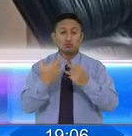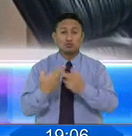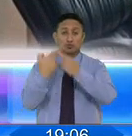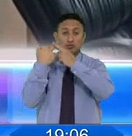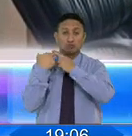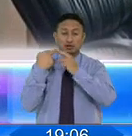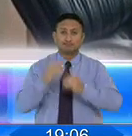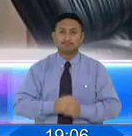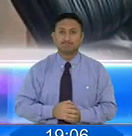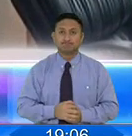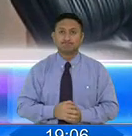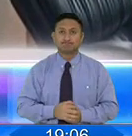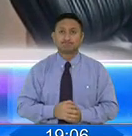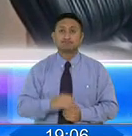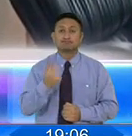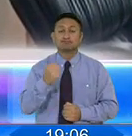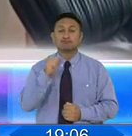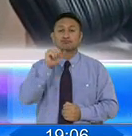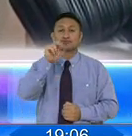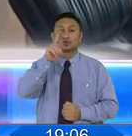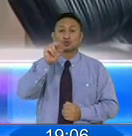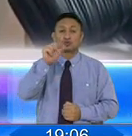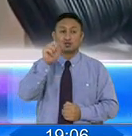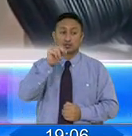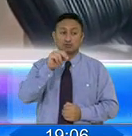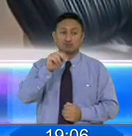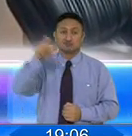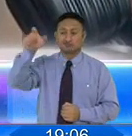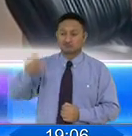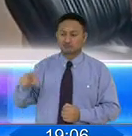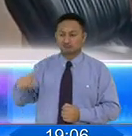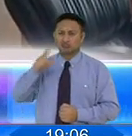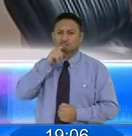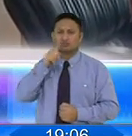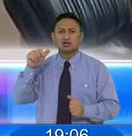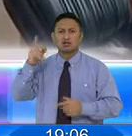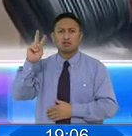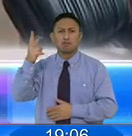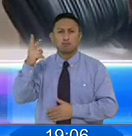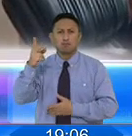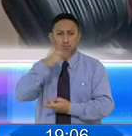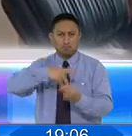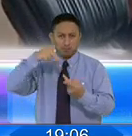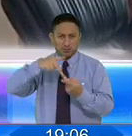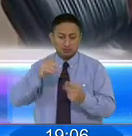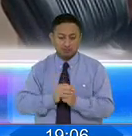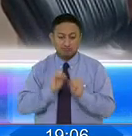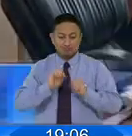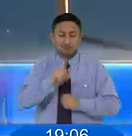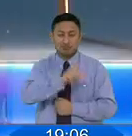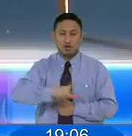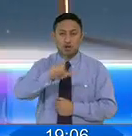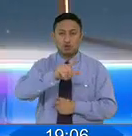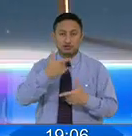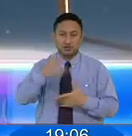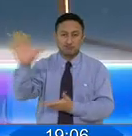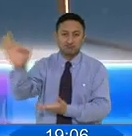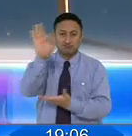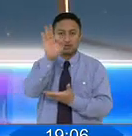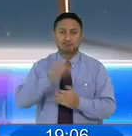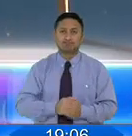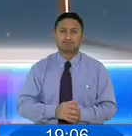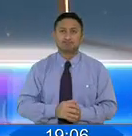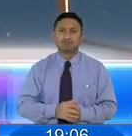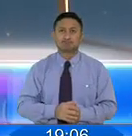aunque Susana González no quiso adelantar quién la acompañará en la viceprefectura del Guayas, se dijo que este lunes será su elección. La terna